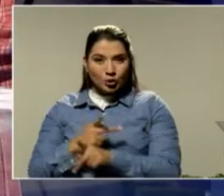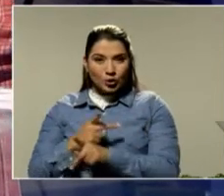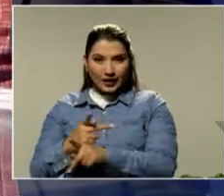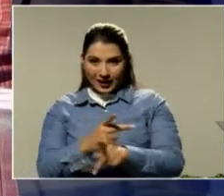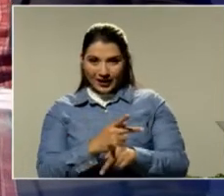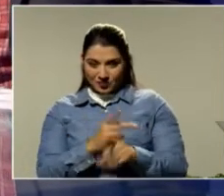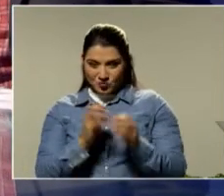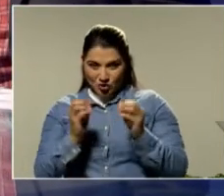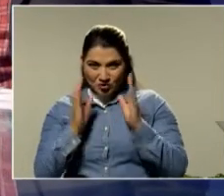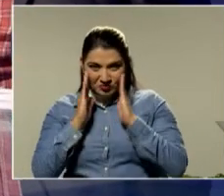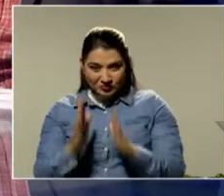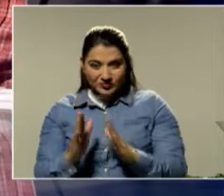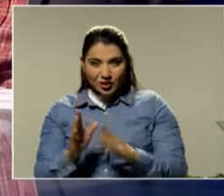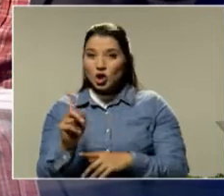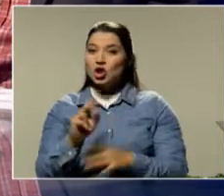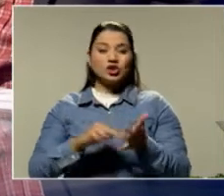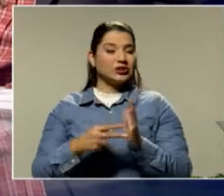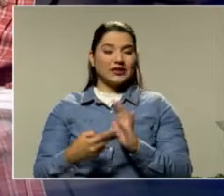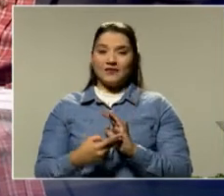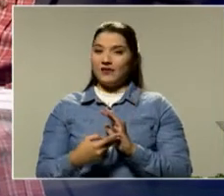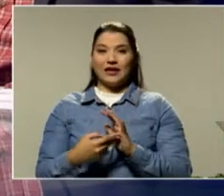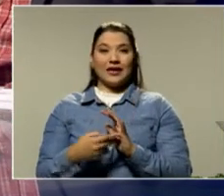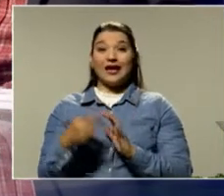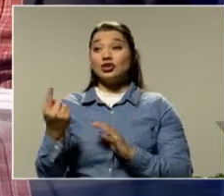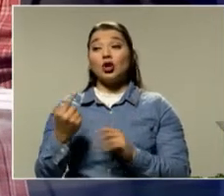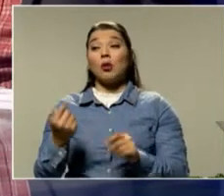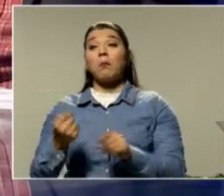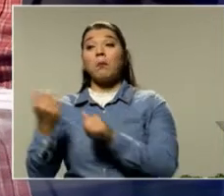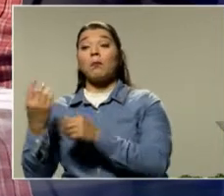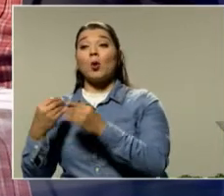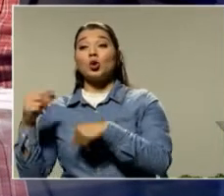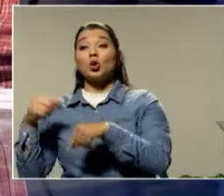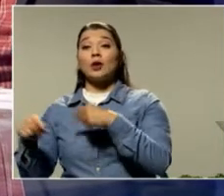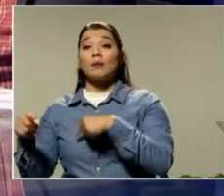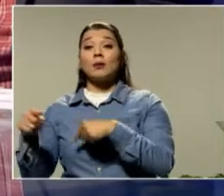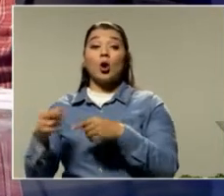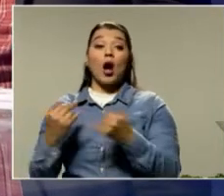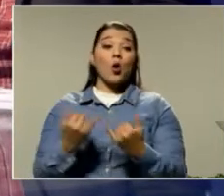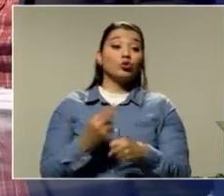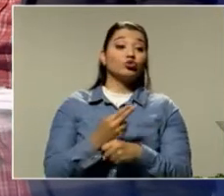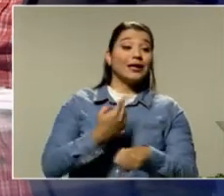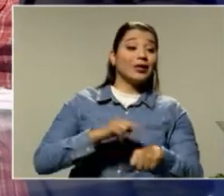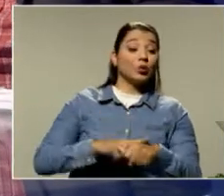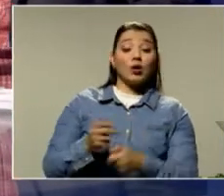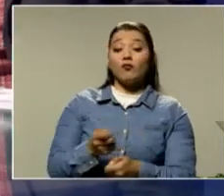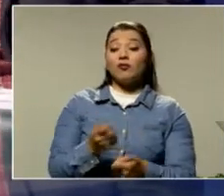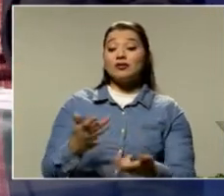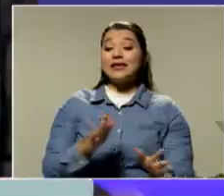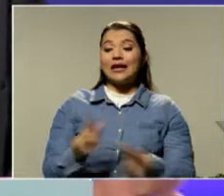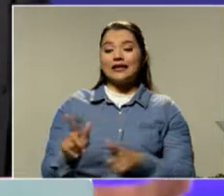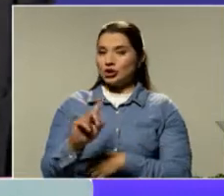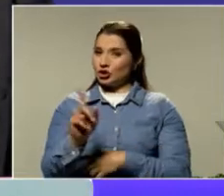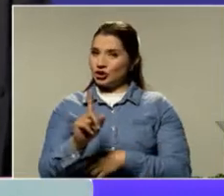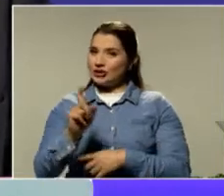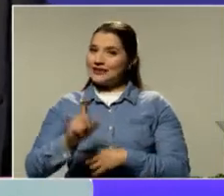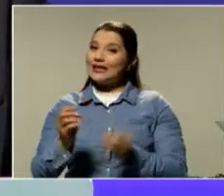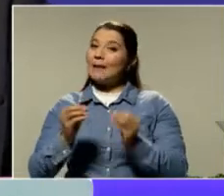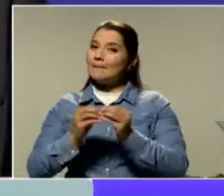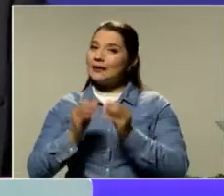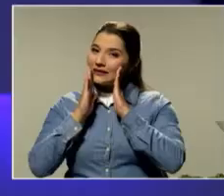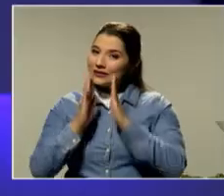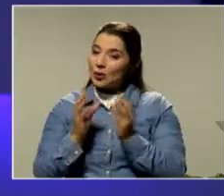simplemente sustituir un plaguicida sintético por uno natural. No necesariamente ese es el caso. Entonces, puede ser